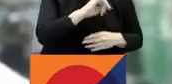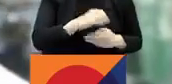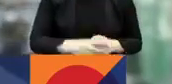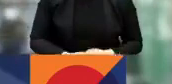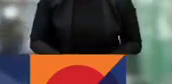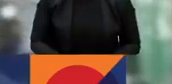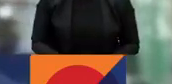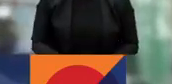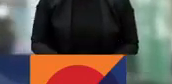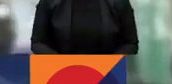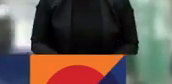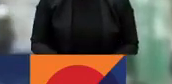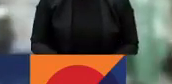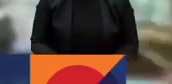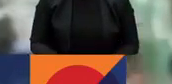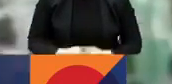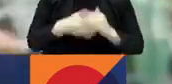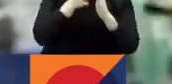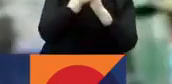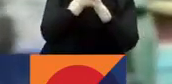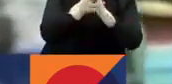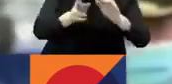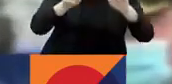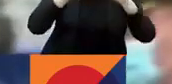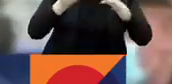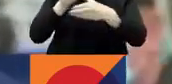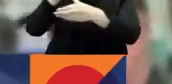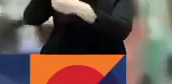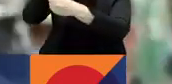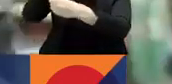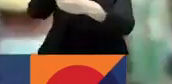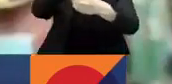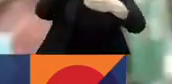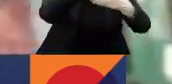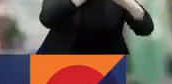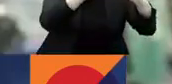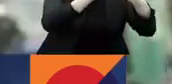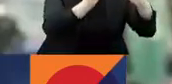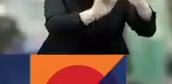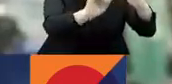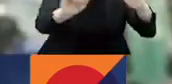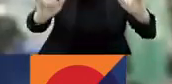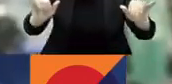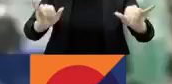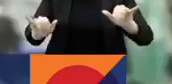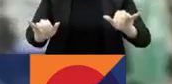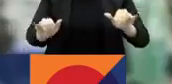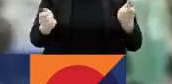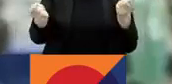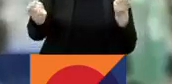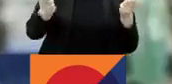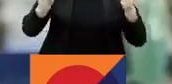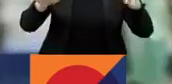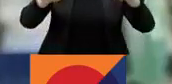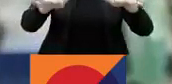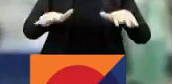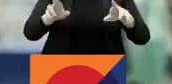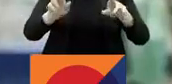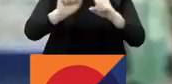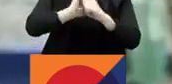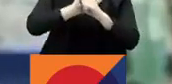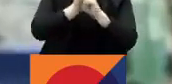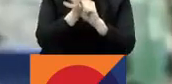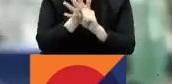Esperamos que ese confinamiento nos ayude a manejar la difícil situación que la ciudad tiene en materia de contagio de COVID, de casos